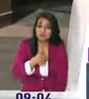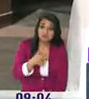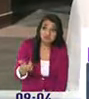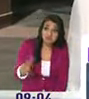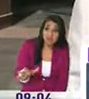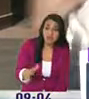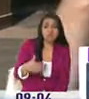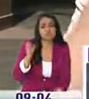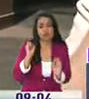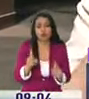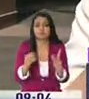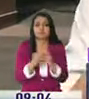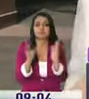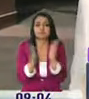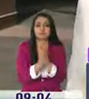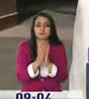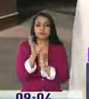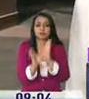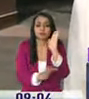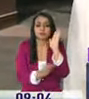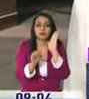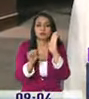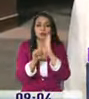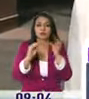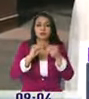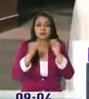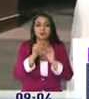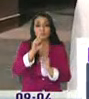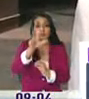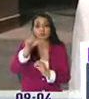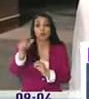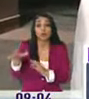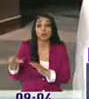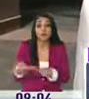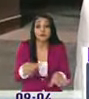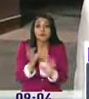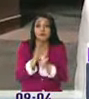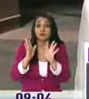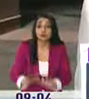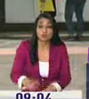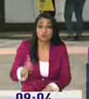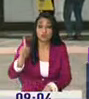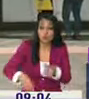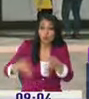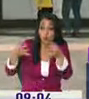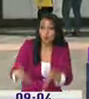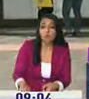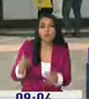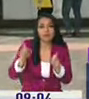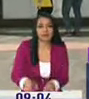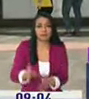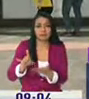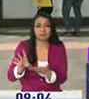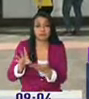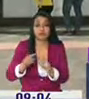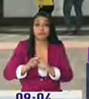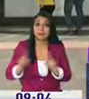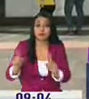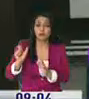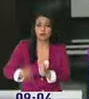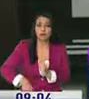artículo 131 de la Constitución por incumplimiento de sus funciones y tendrá que ser destituido de su cargo. Pero mediante sendos comunicados,